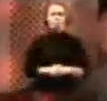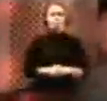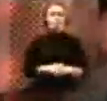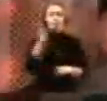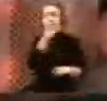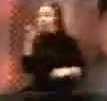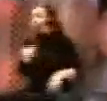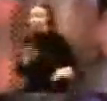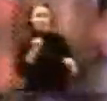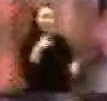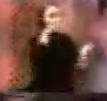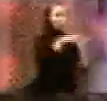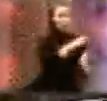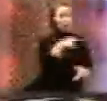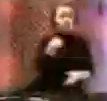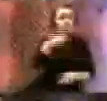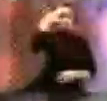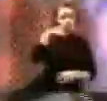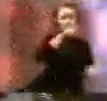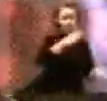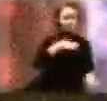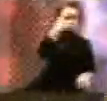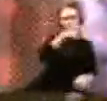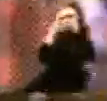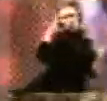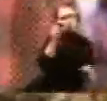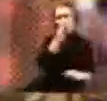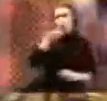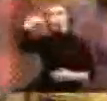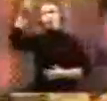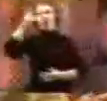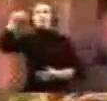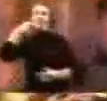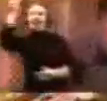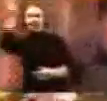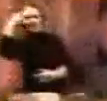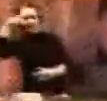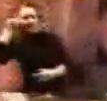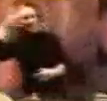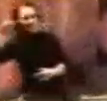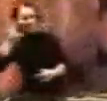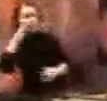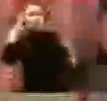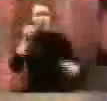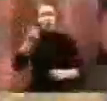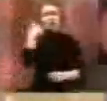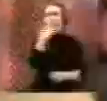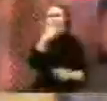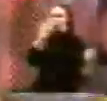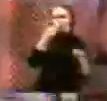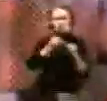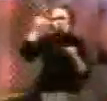Nadie es profeta en su tierra, eso ya se ha comprobado. Muchos mitos se han